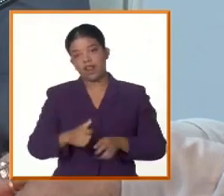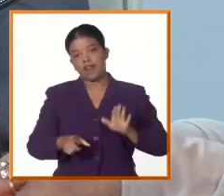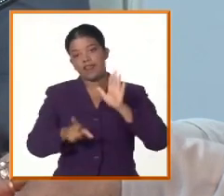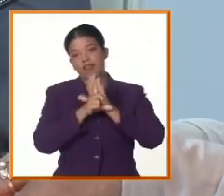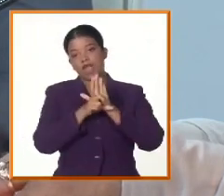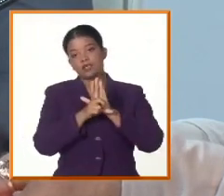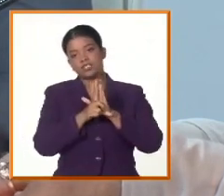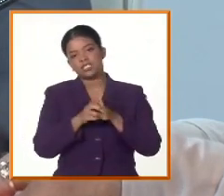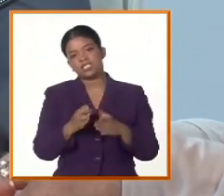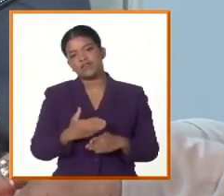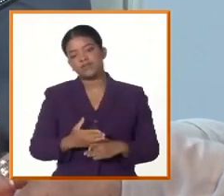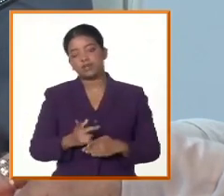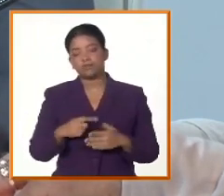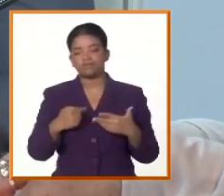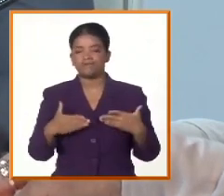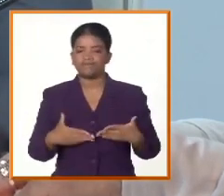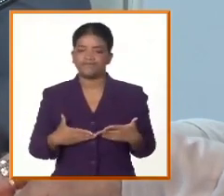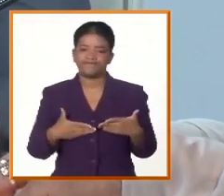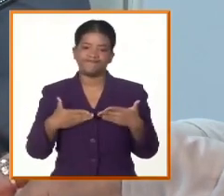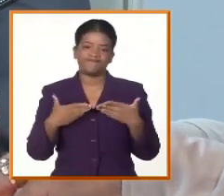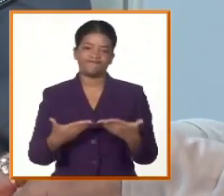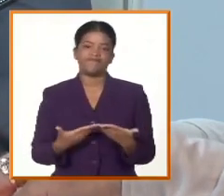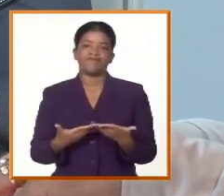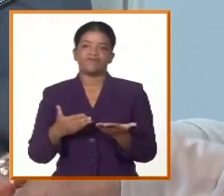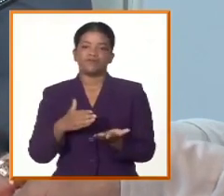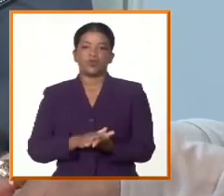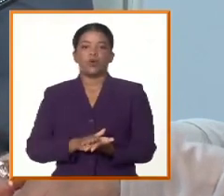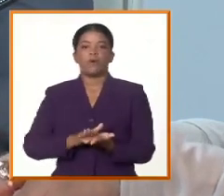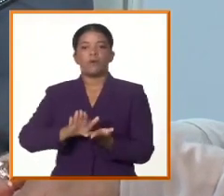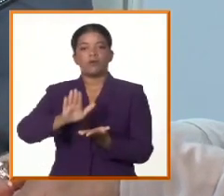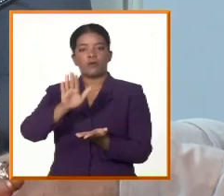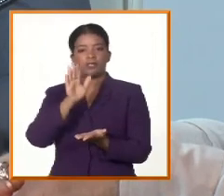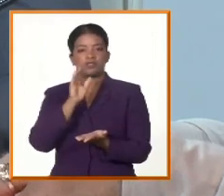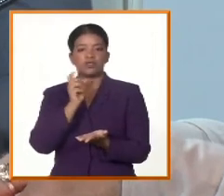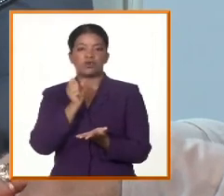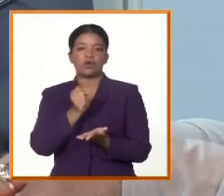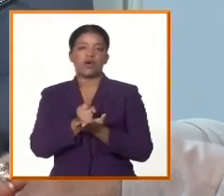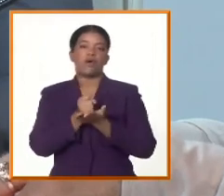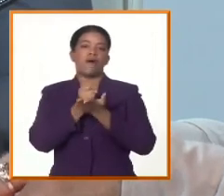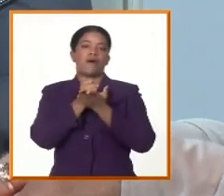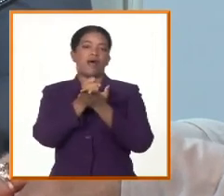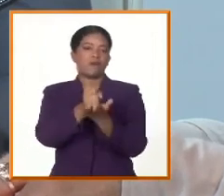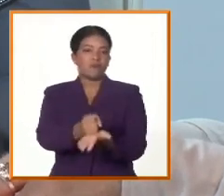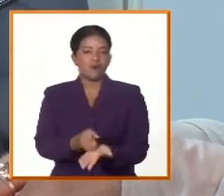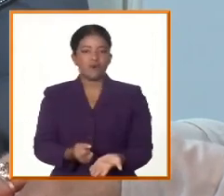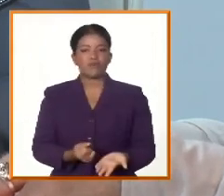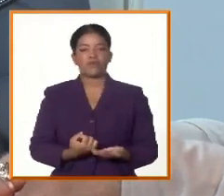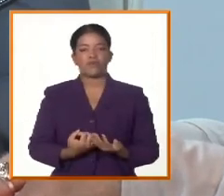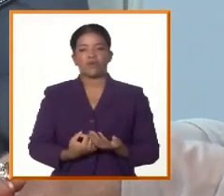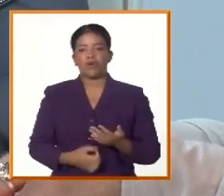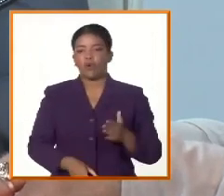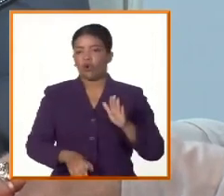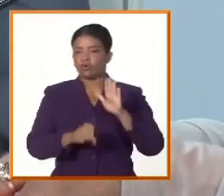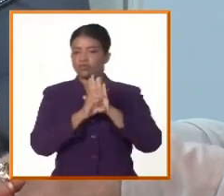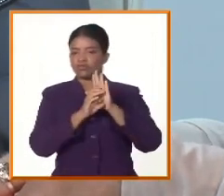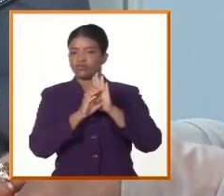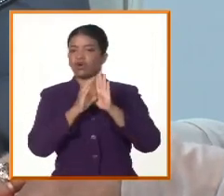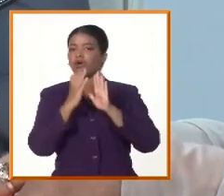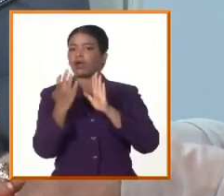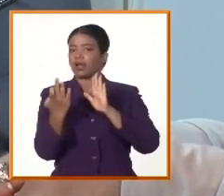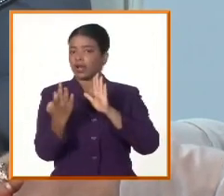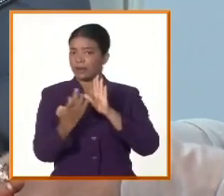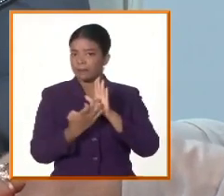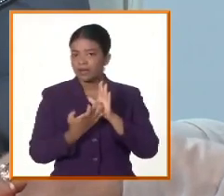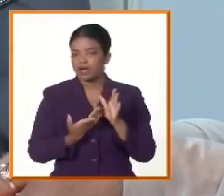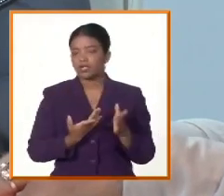da una muestra de voluntad de compromiso de seriedad de apego a lo constitucional de apego al compromiso hecho por la dirección del